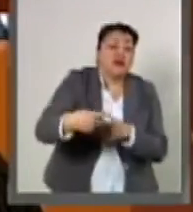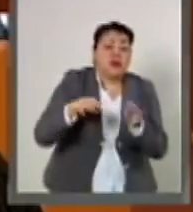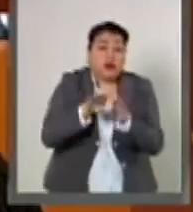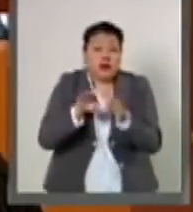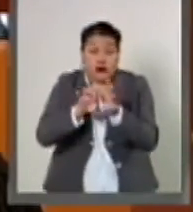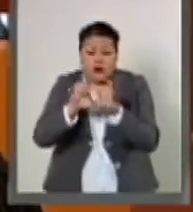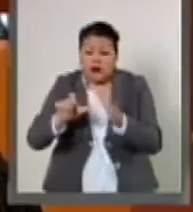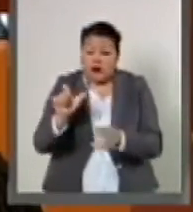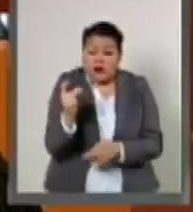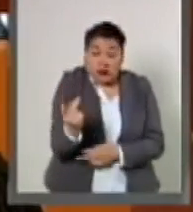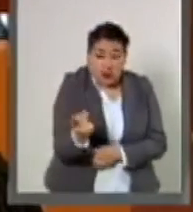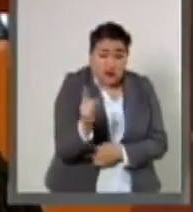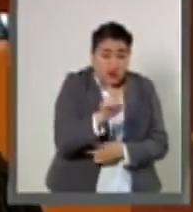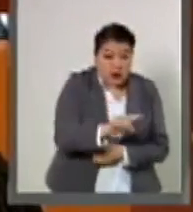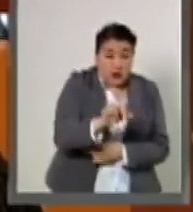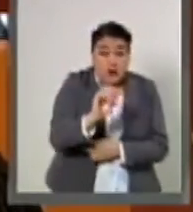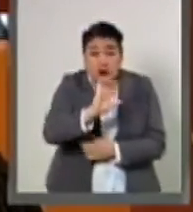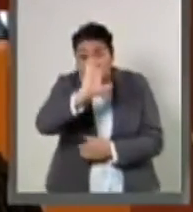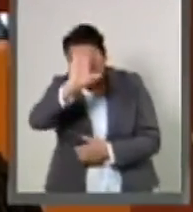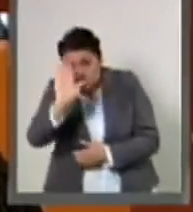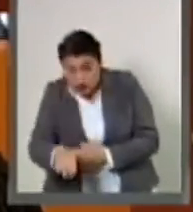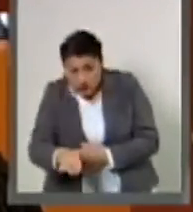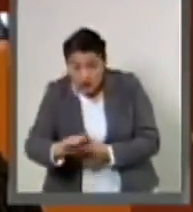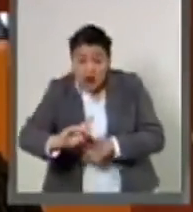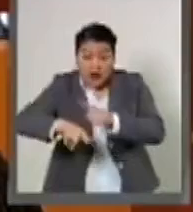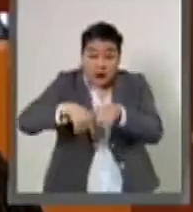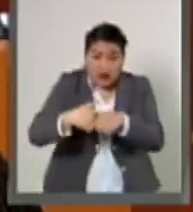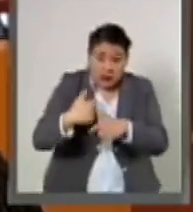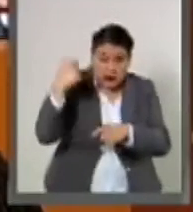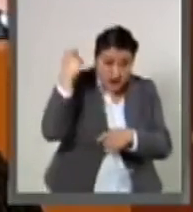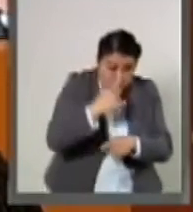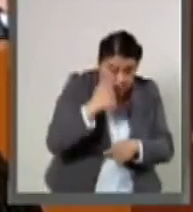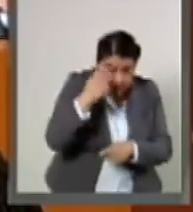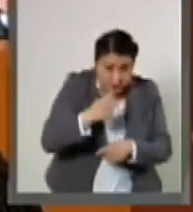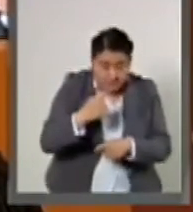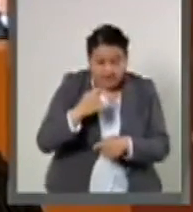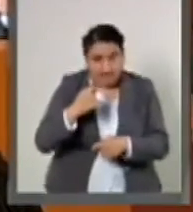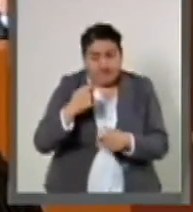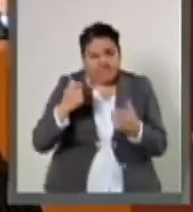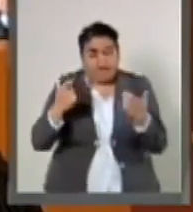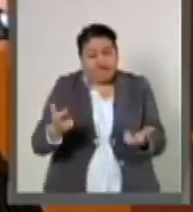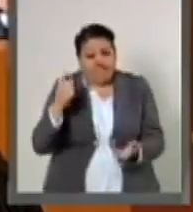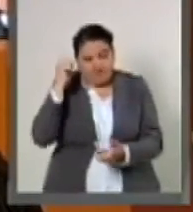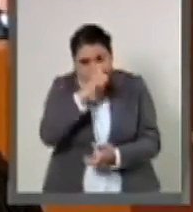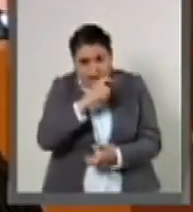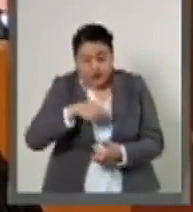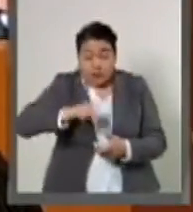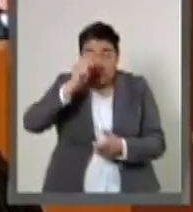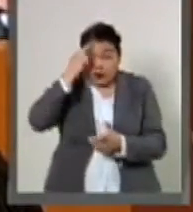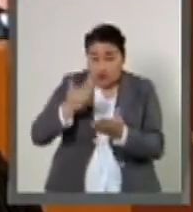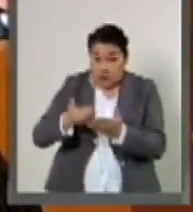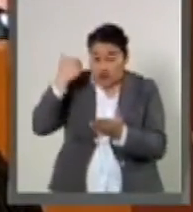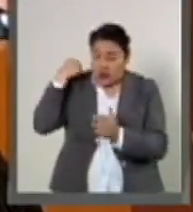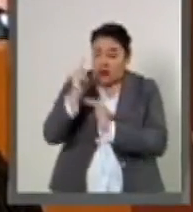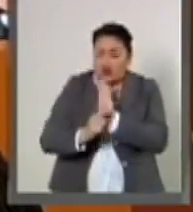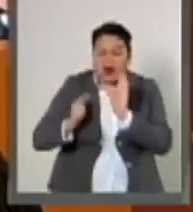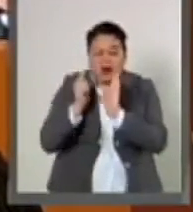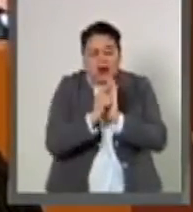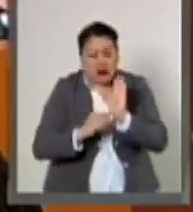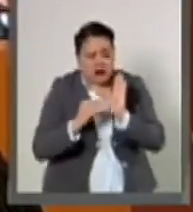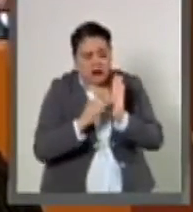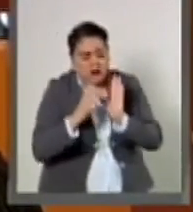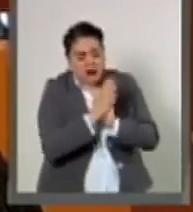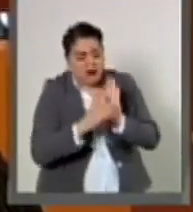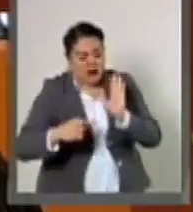existe razón que justifique lo contrario. Sin embargo, en la Ley del Seguro Social